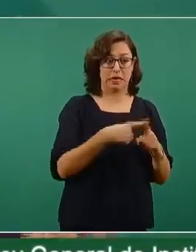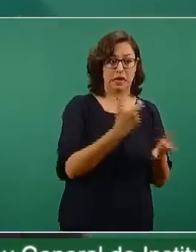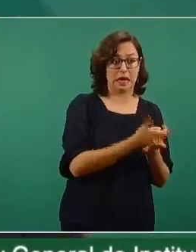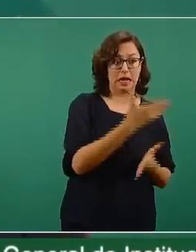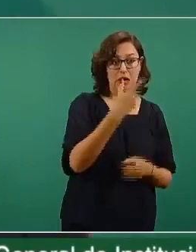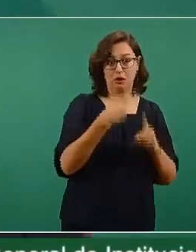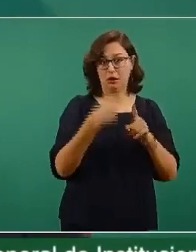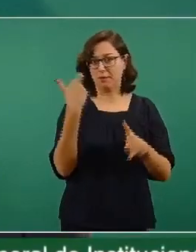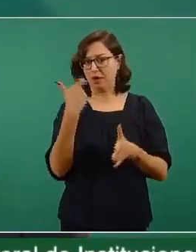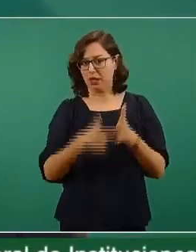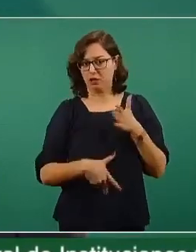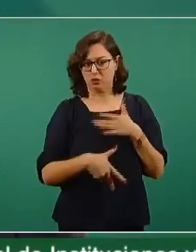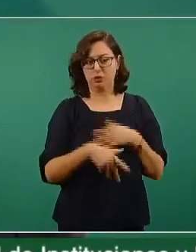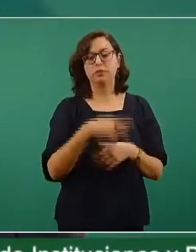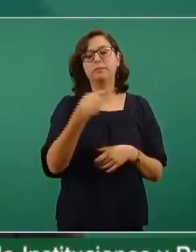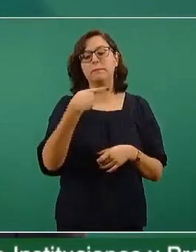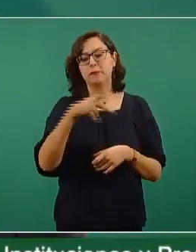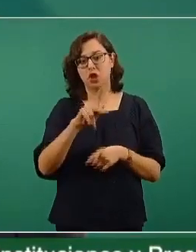precios en general,